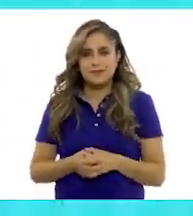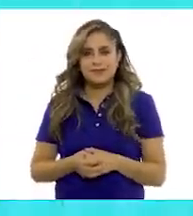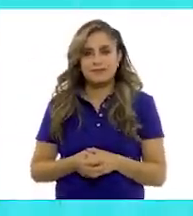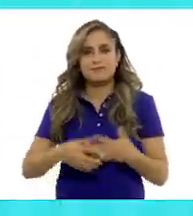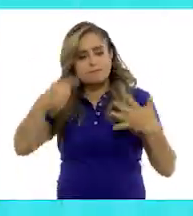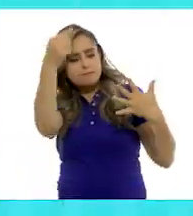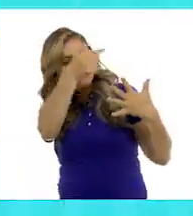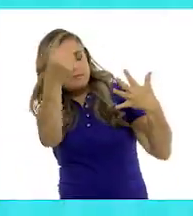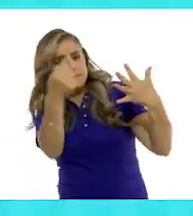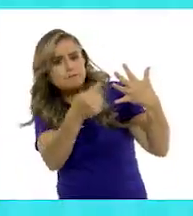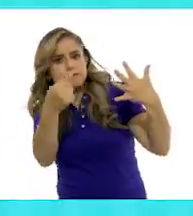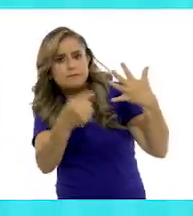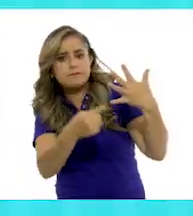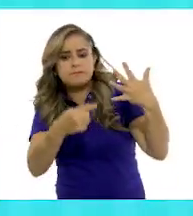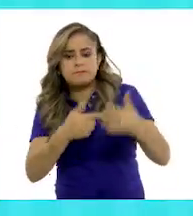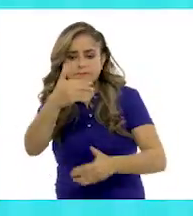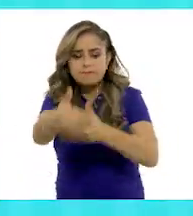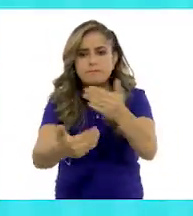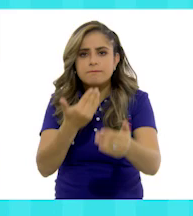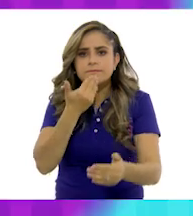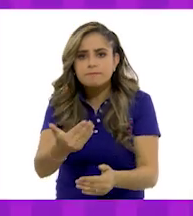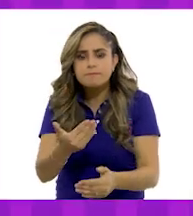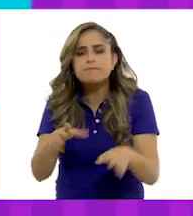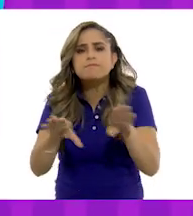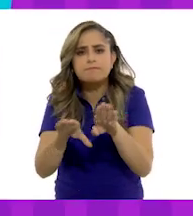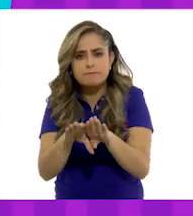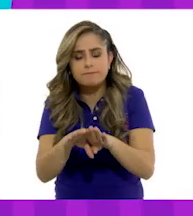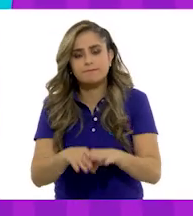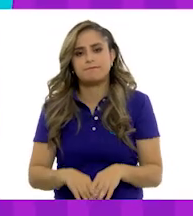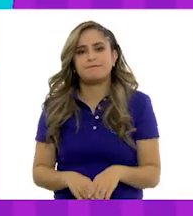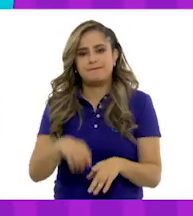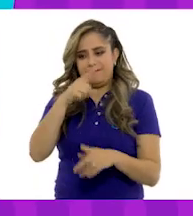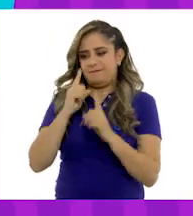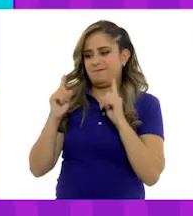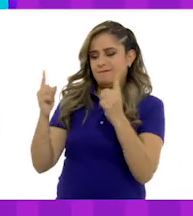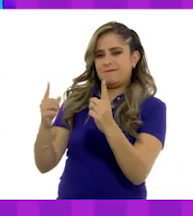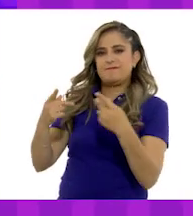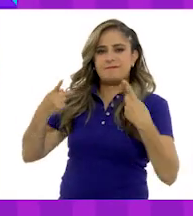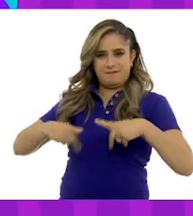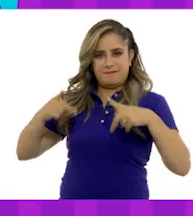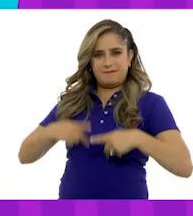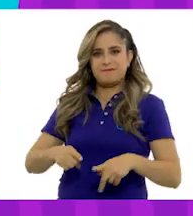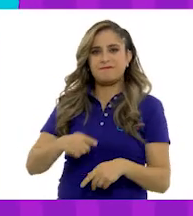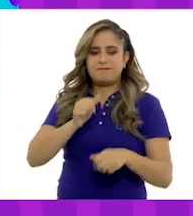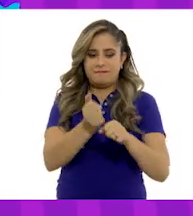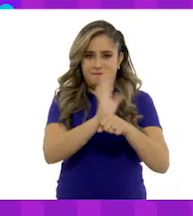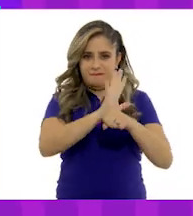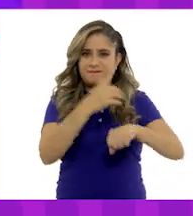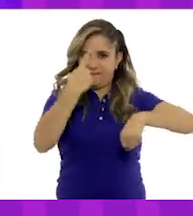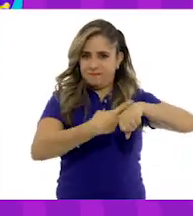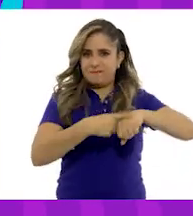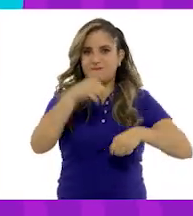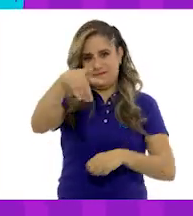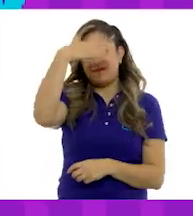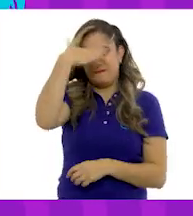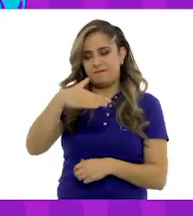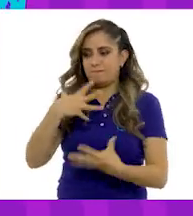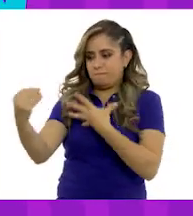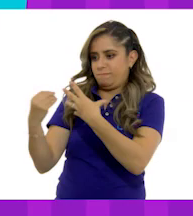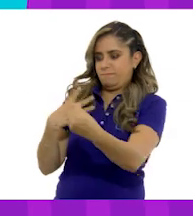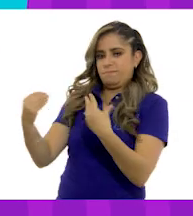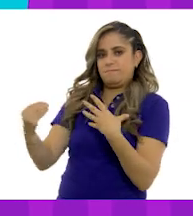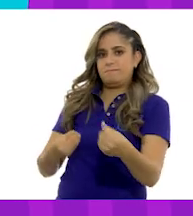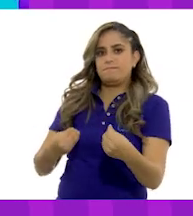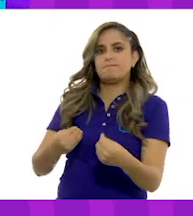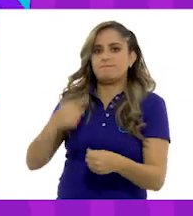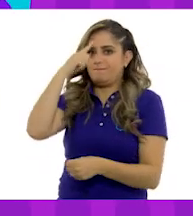Buenas prácticas para seguir adelante. Como todos sabemos, la COVID-19 es una enfermedad que se contagia muy fácilmente entre las